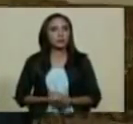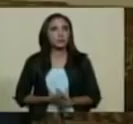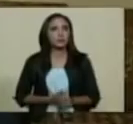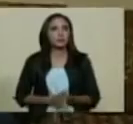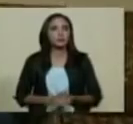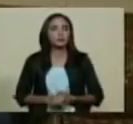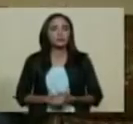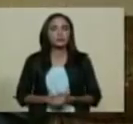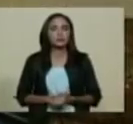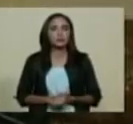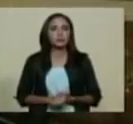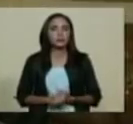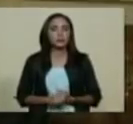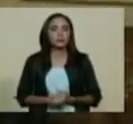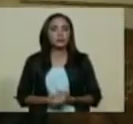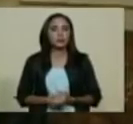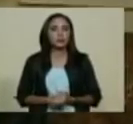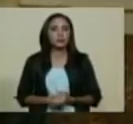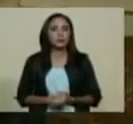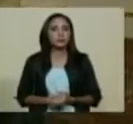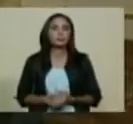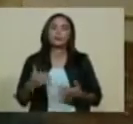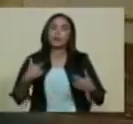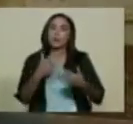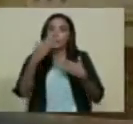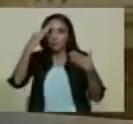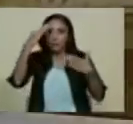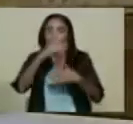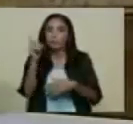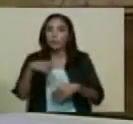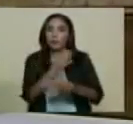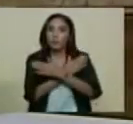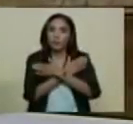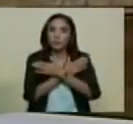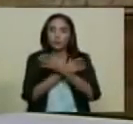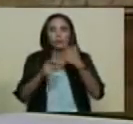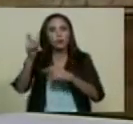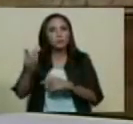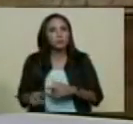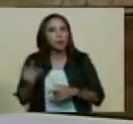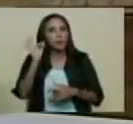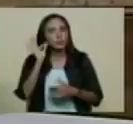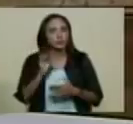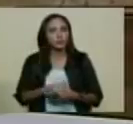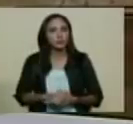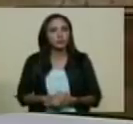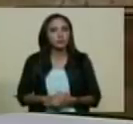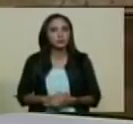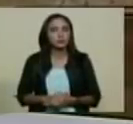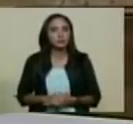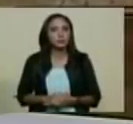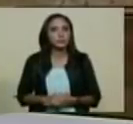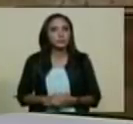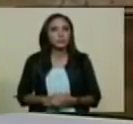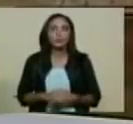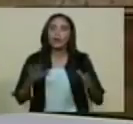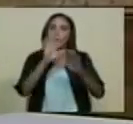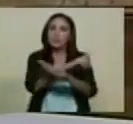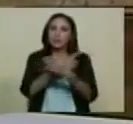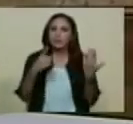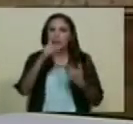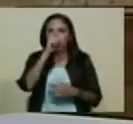Quiero ratificar mi saludo y felicitación a Catherine Oriana Echandía Zárate, 16